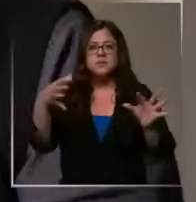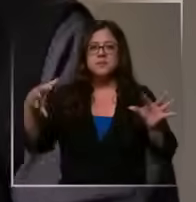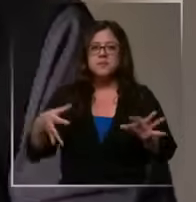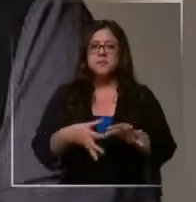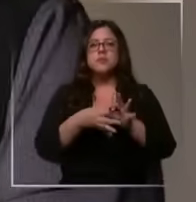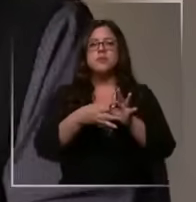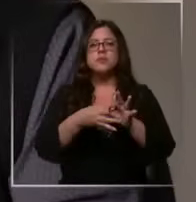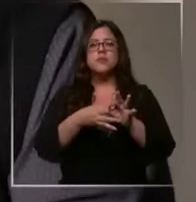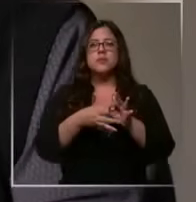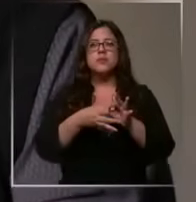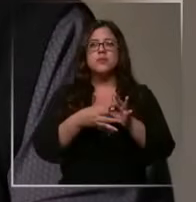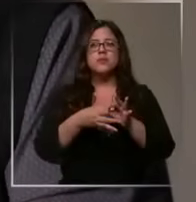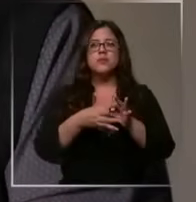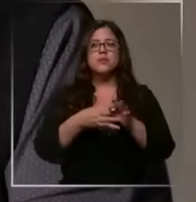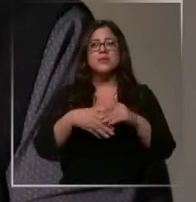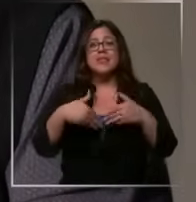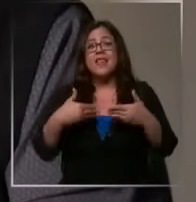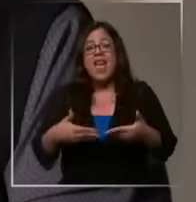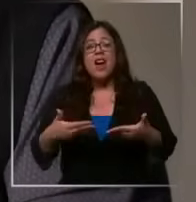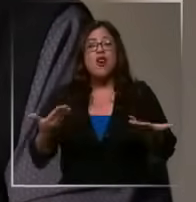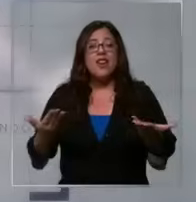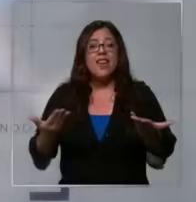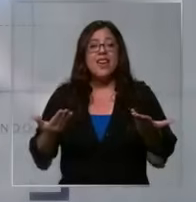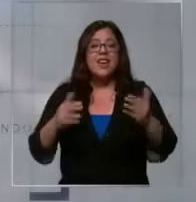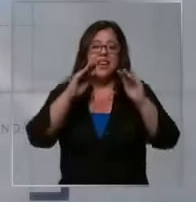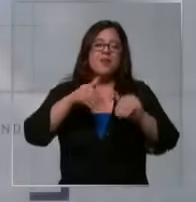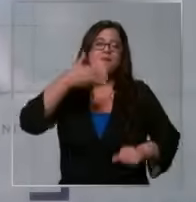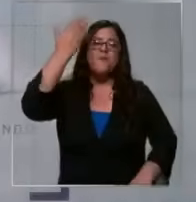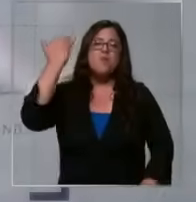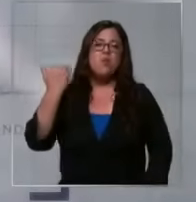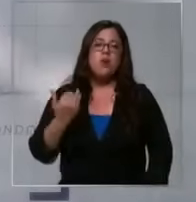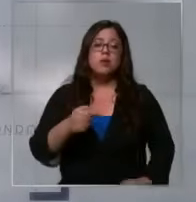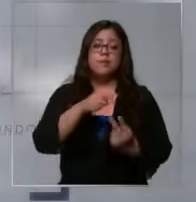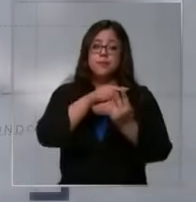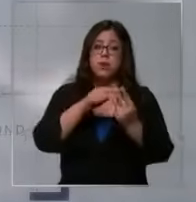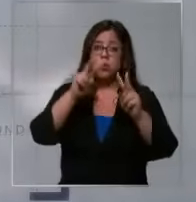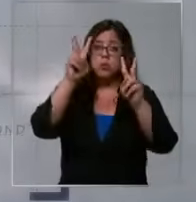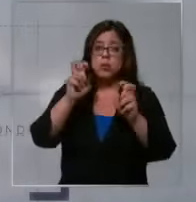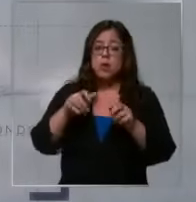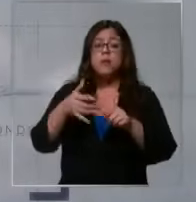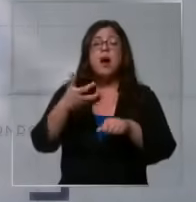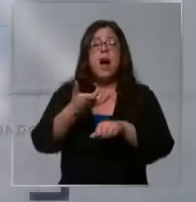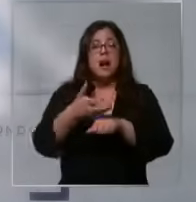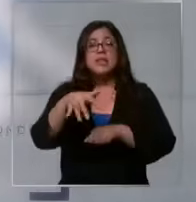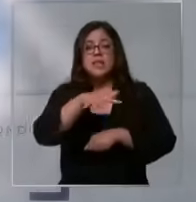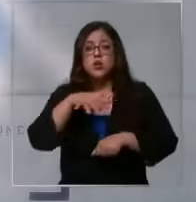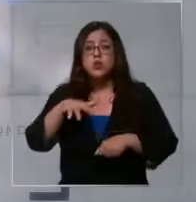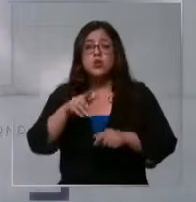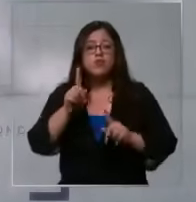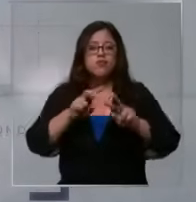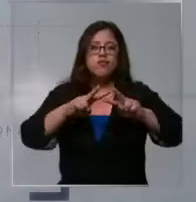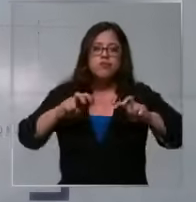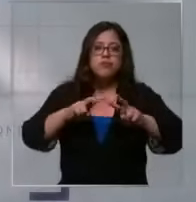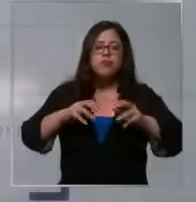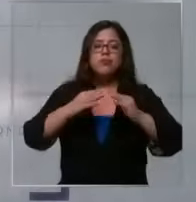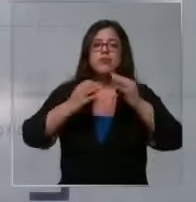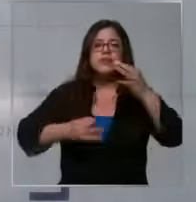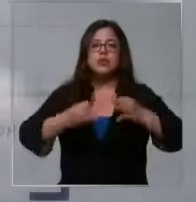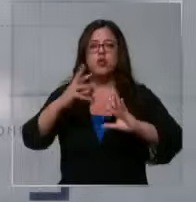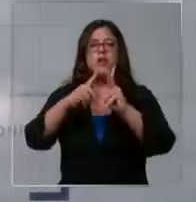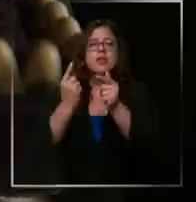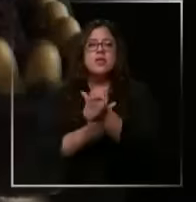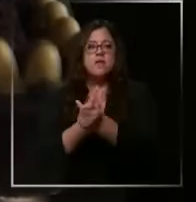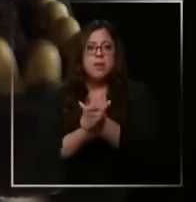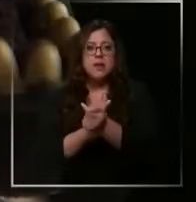ya ahora ya como antes. En ambos casos hay situaciones que son materia de investigación de tribunales de